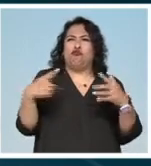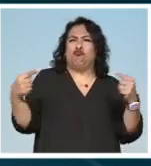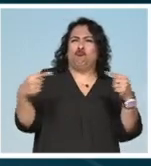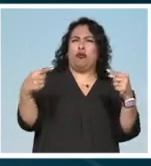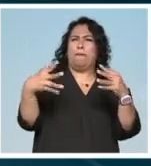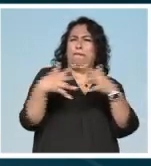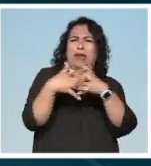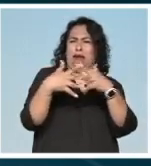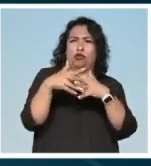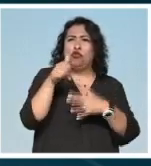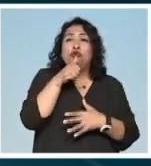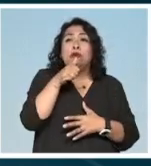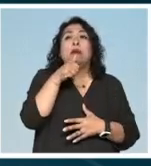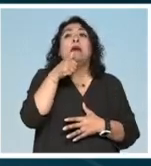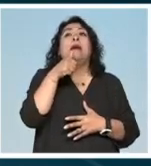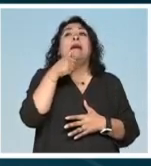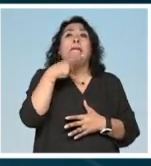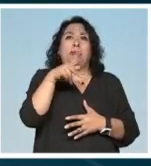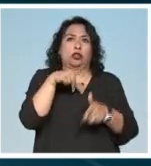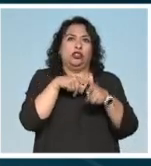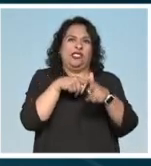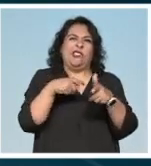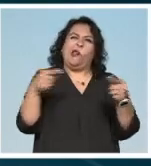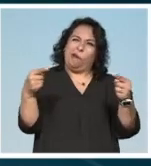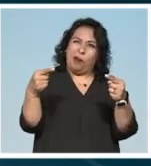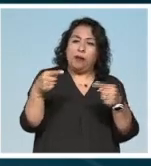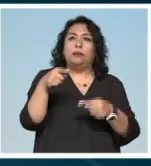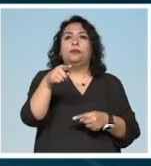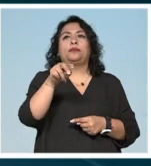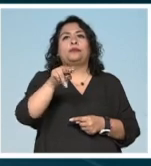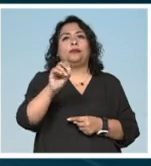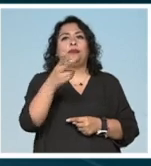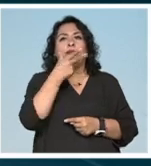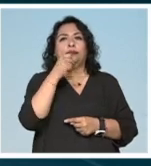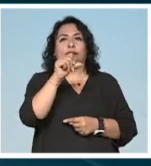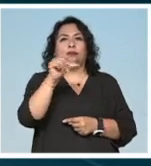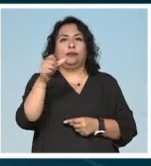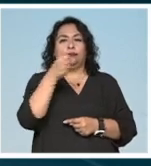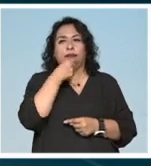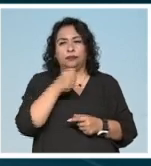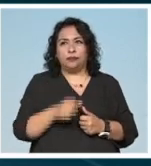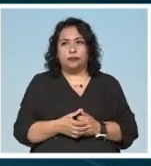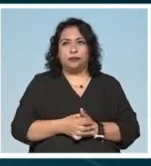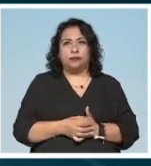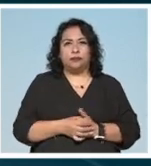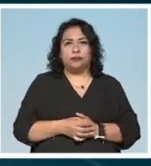pero continúa. Noticias 22, Alberto Aranda.